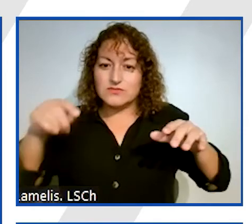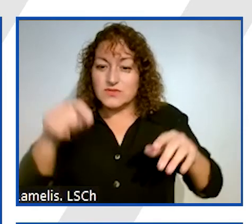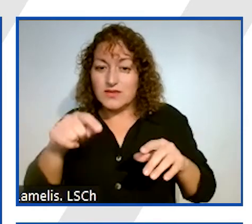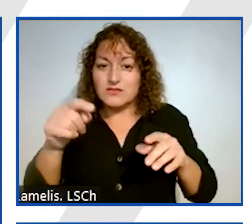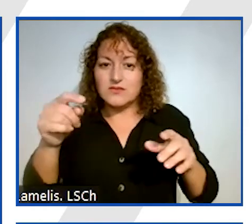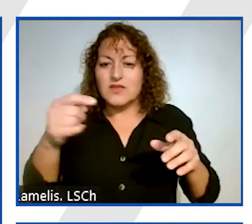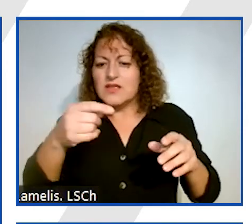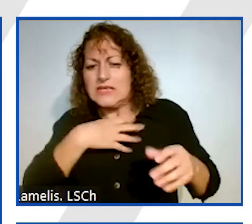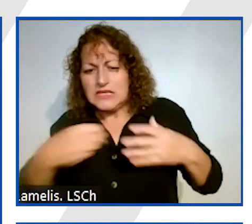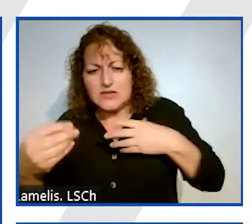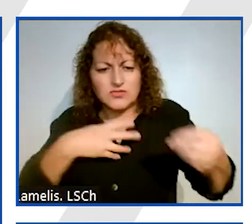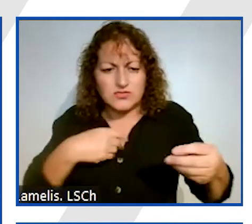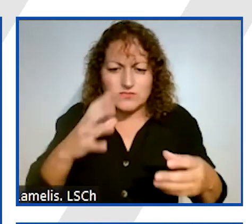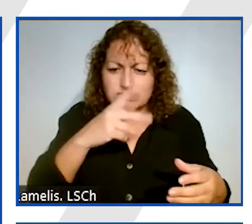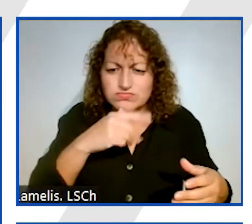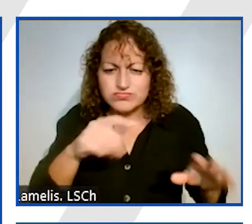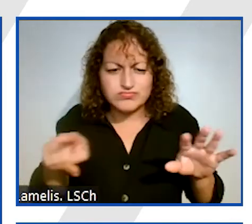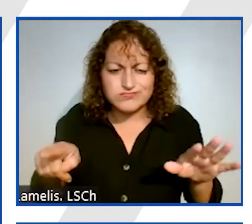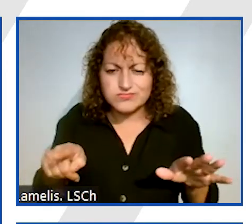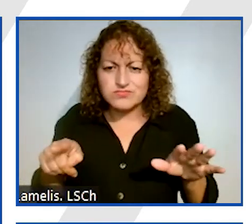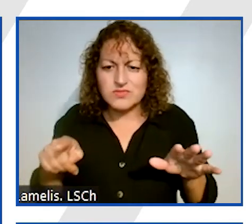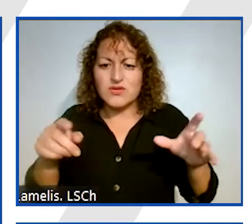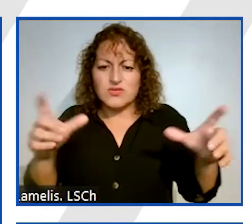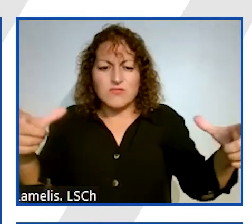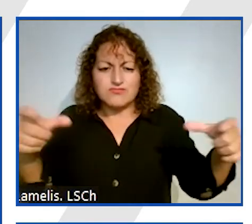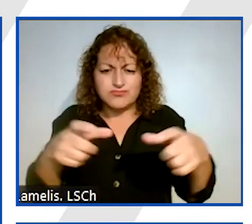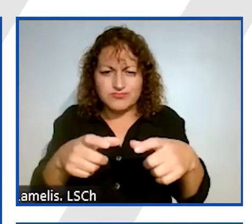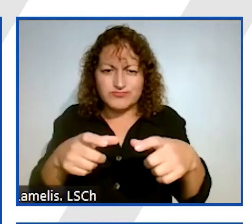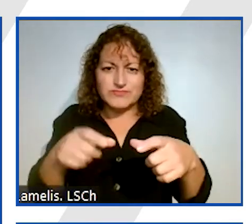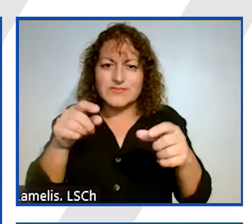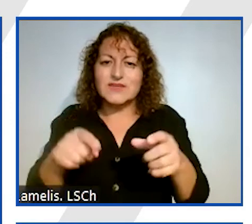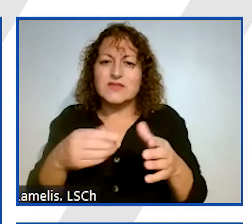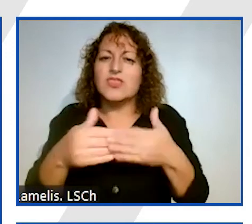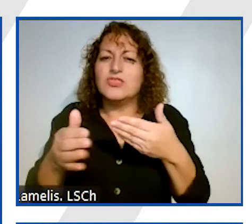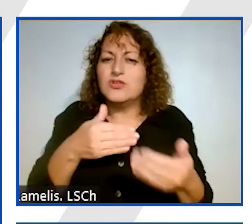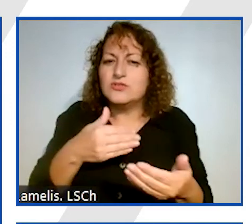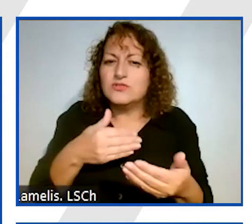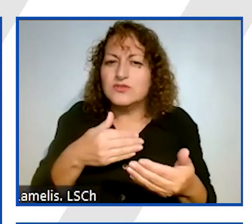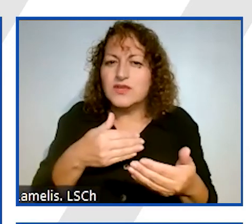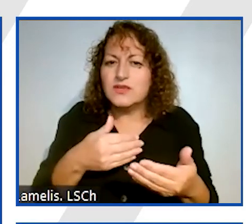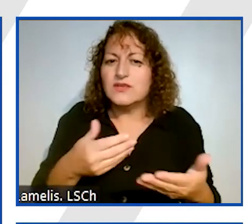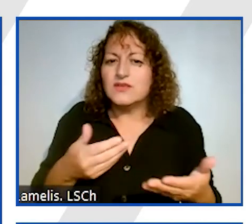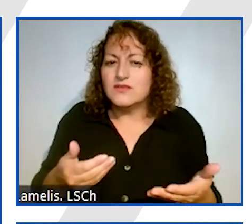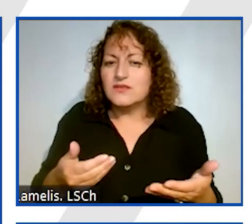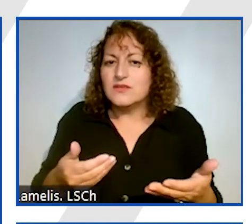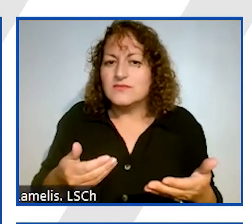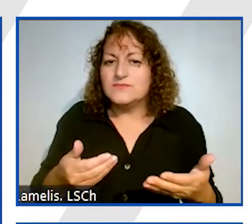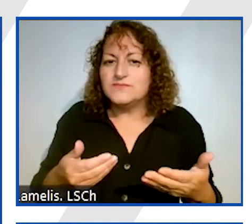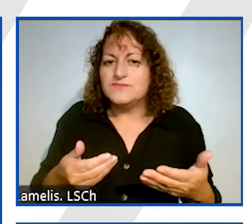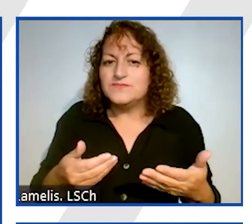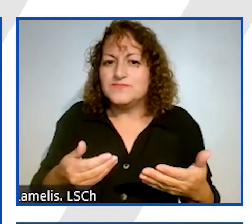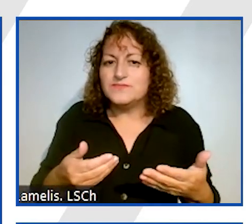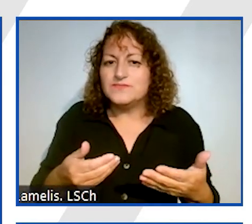una fuente de amenaza, esa especie se categoriza en las únicas verdes que tenemos, que es cerca